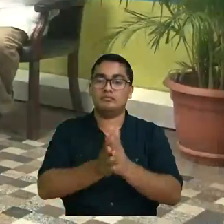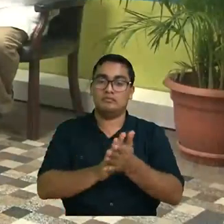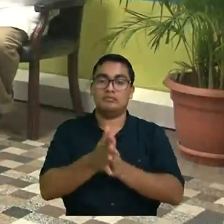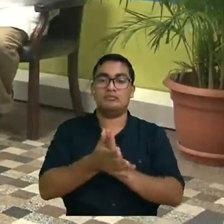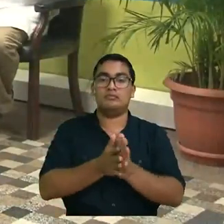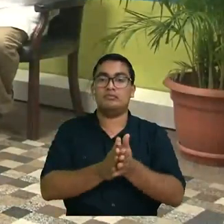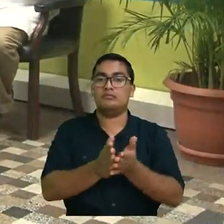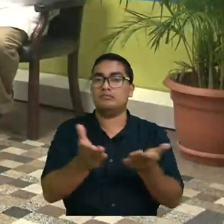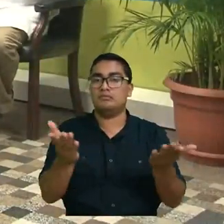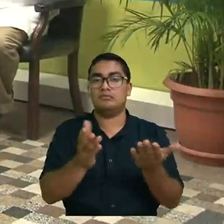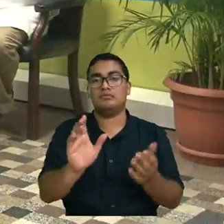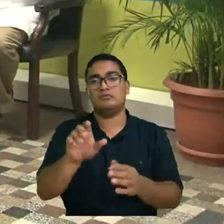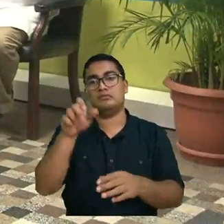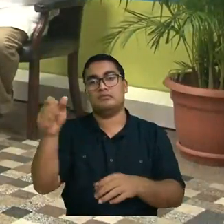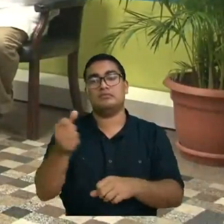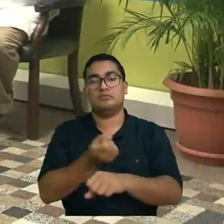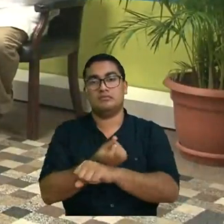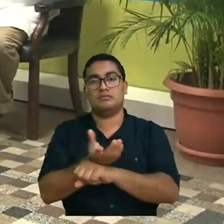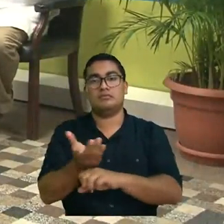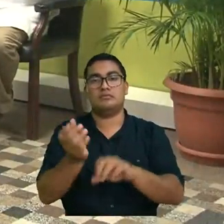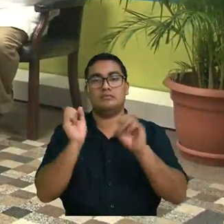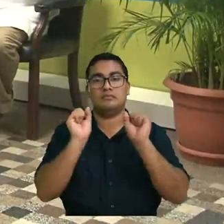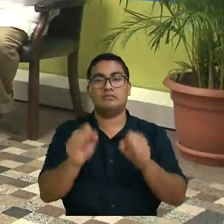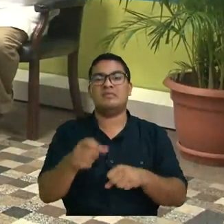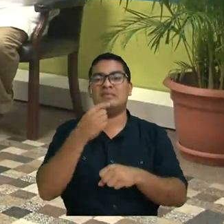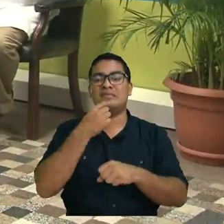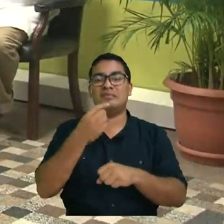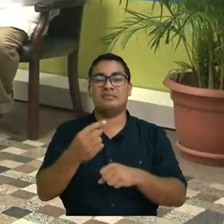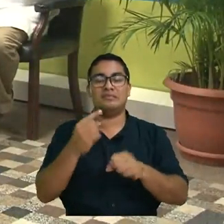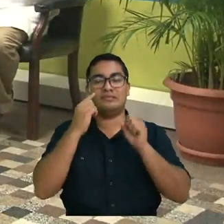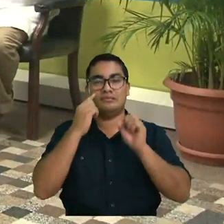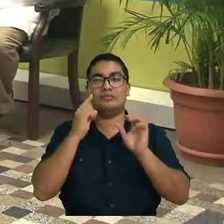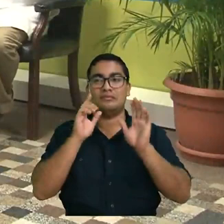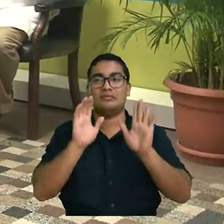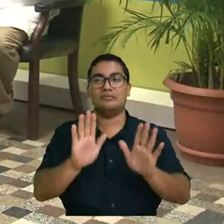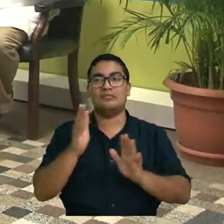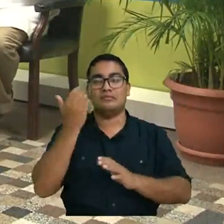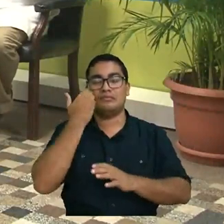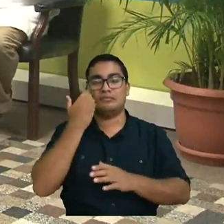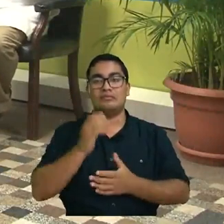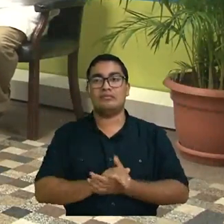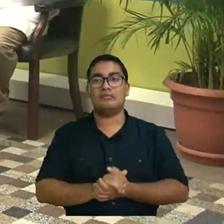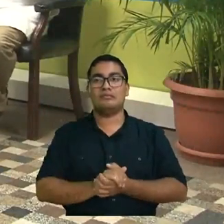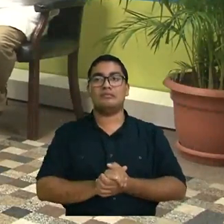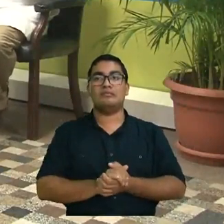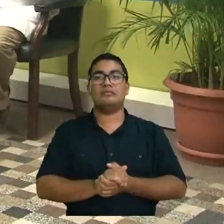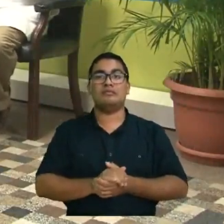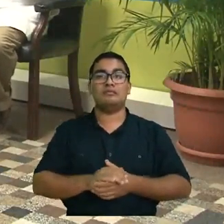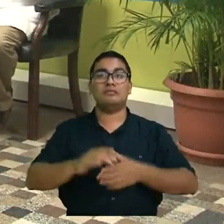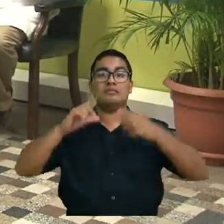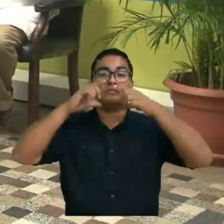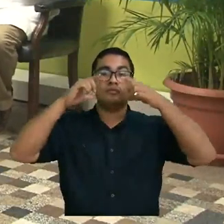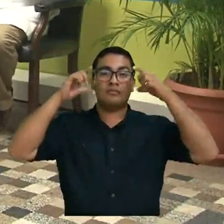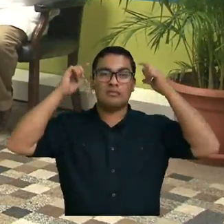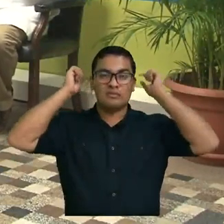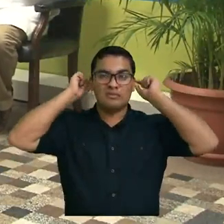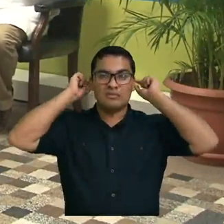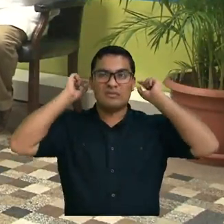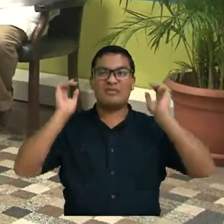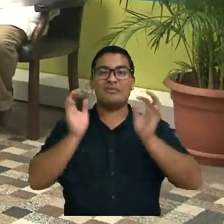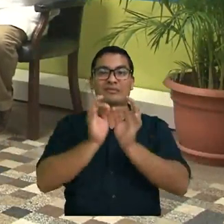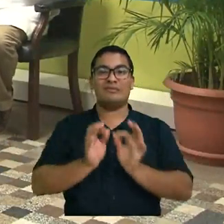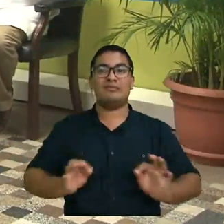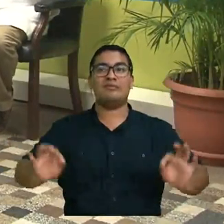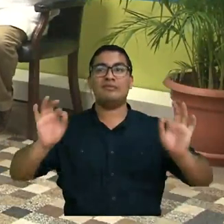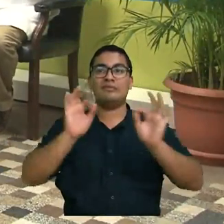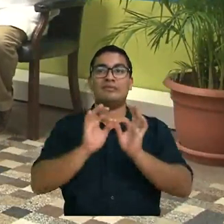otras medidas podemos tomar nosotros para prevenir esta enfermedad? Se recomienda el uso de la mascarilla. Pero el uso de la